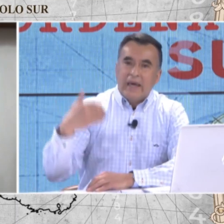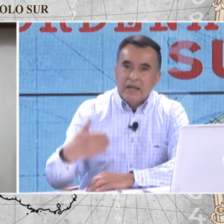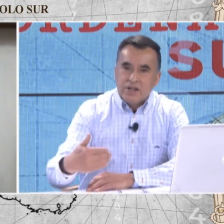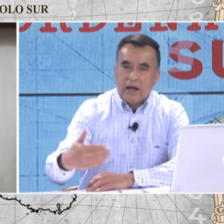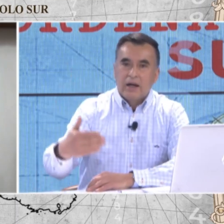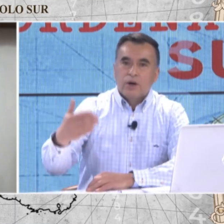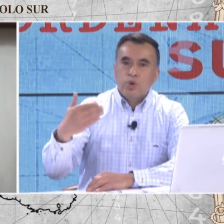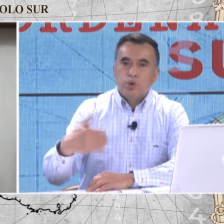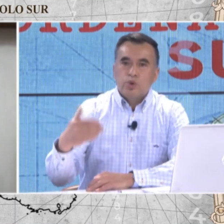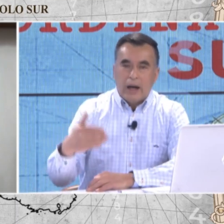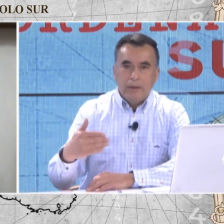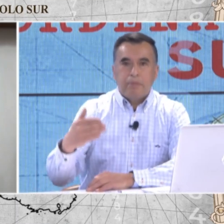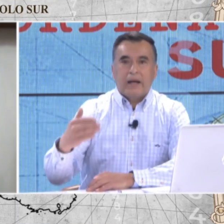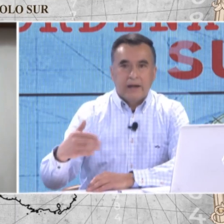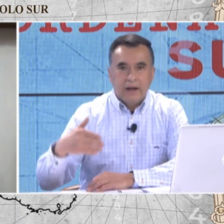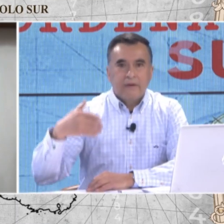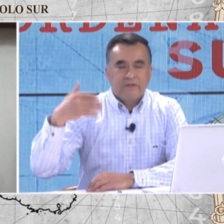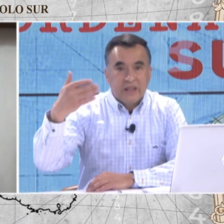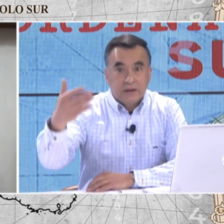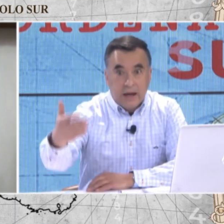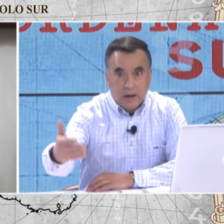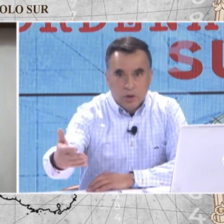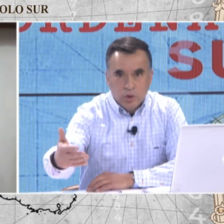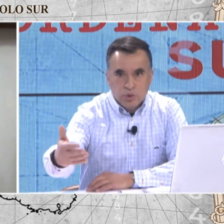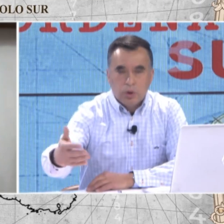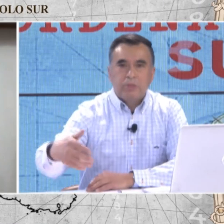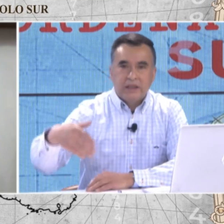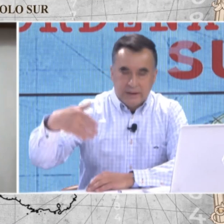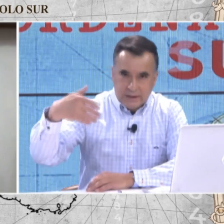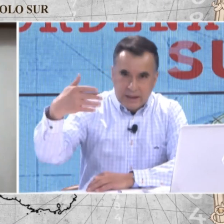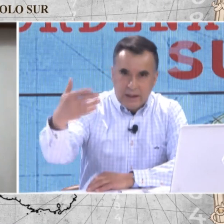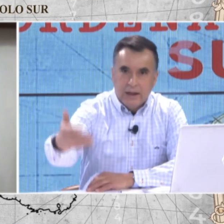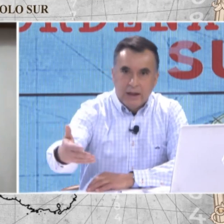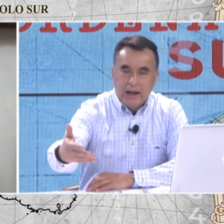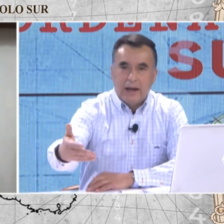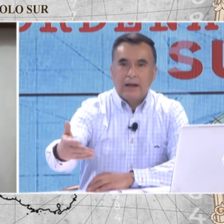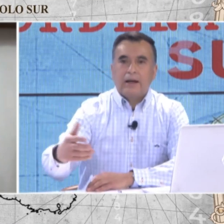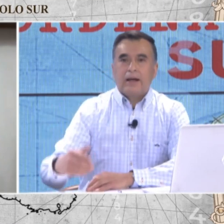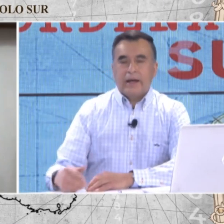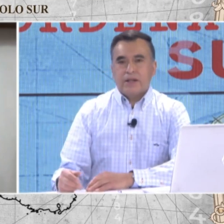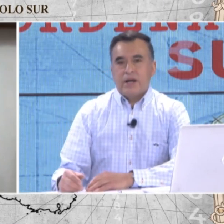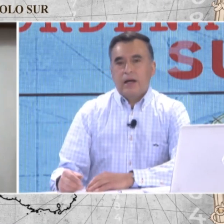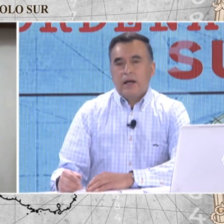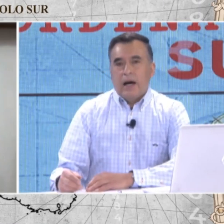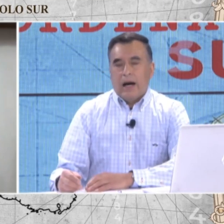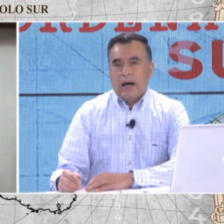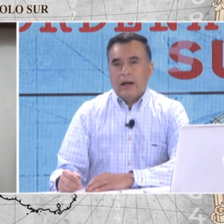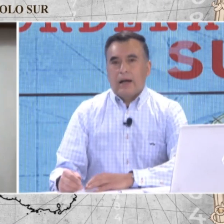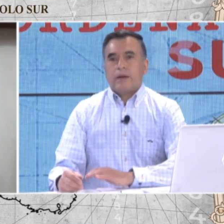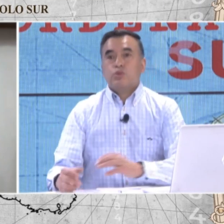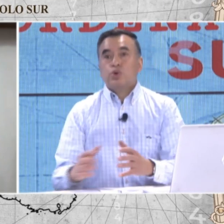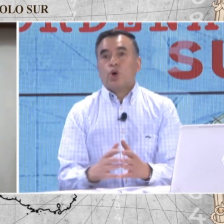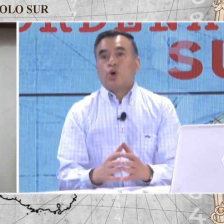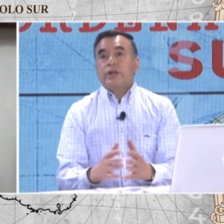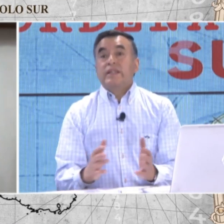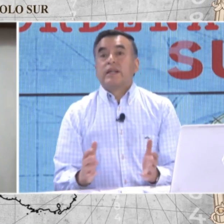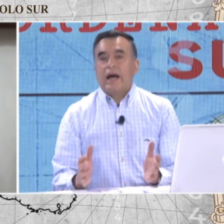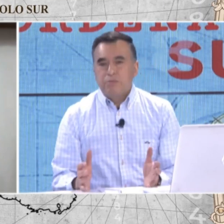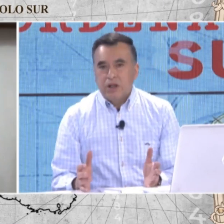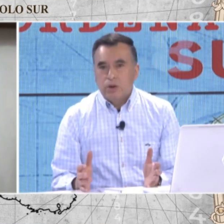la guerra cultural para ir a enfrentarlos, mediante la guerra, al